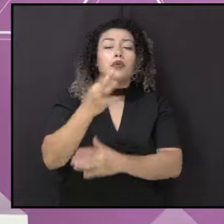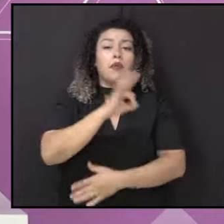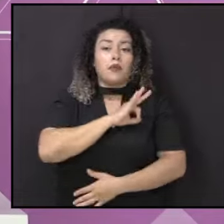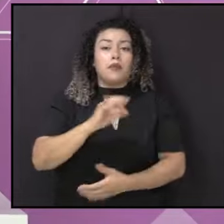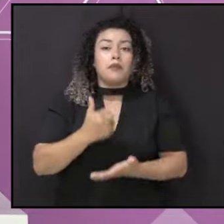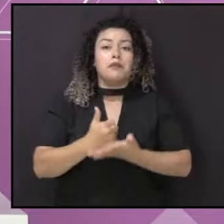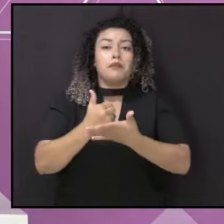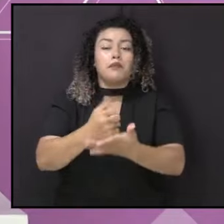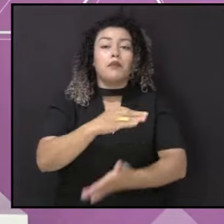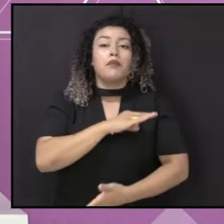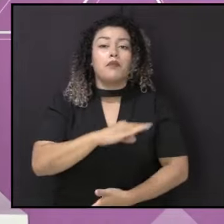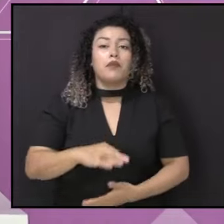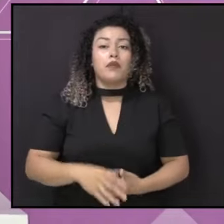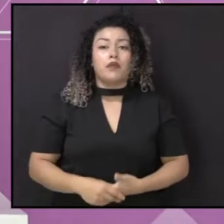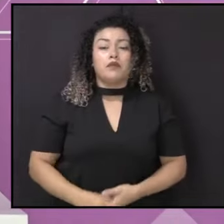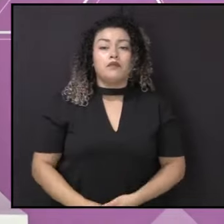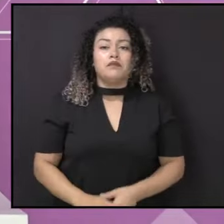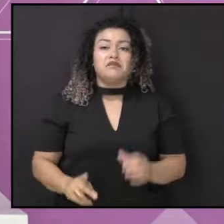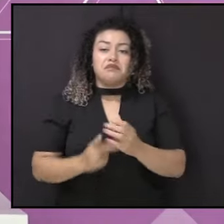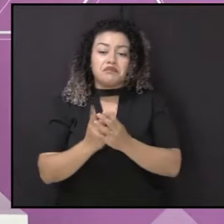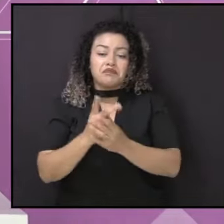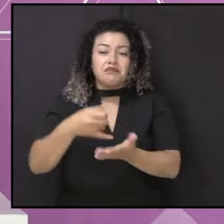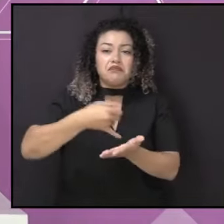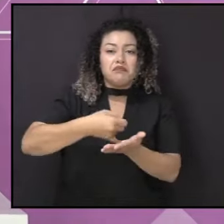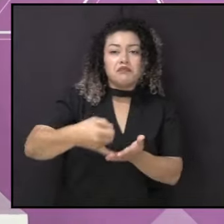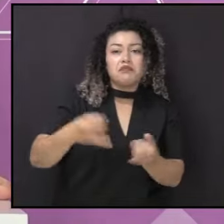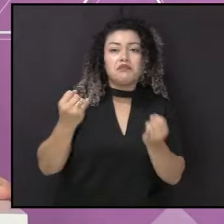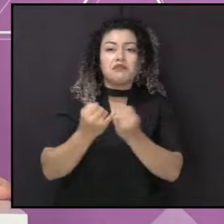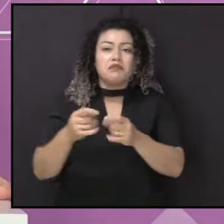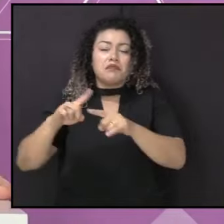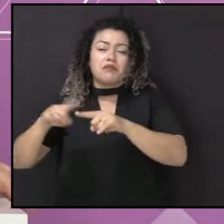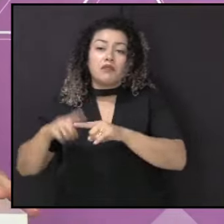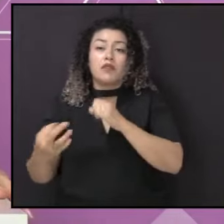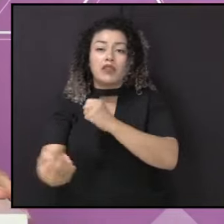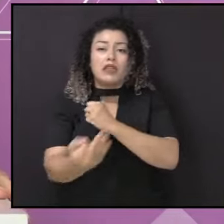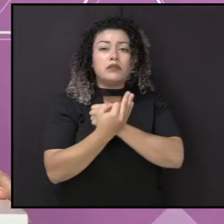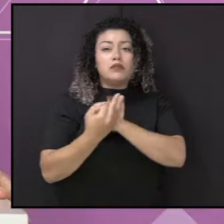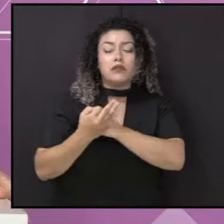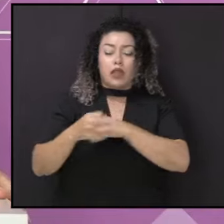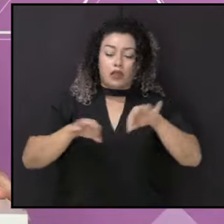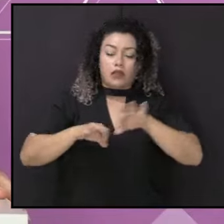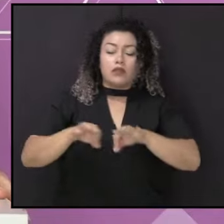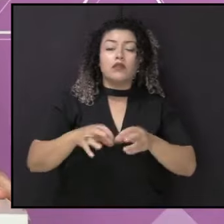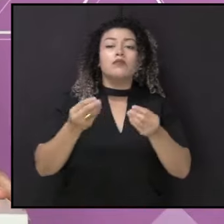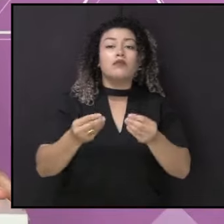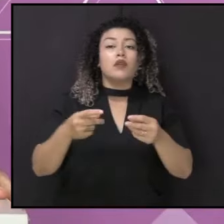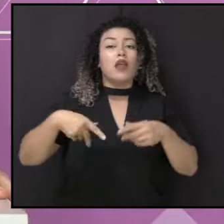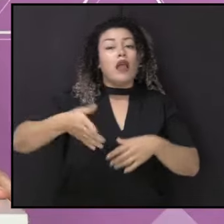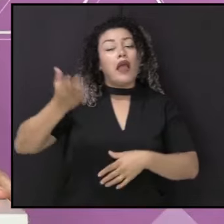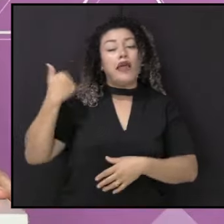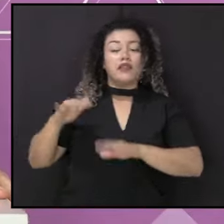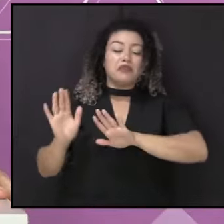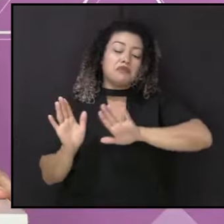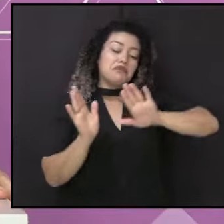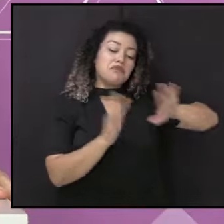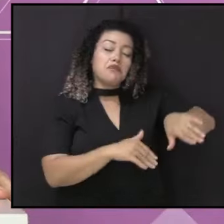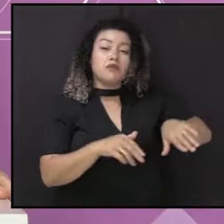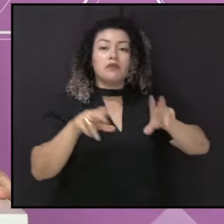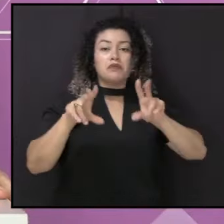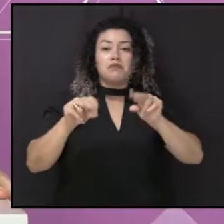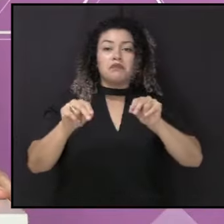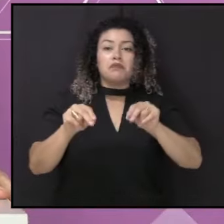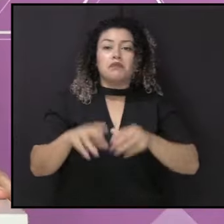estábamos comentando en el compostaje, en el reciclaje, cosas favorables que podemos trabajar, que se han dejado a un lado y que no